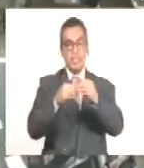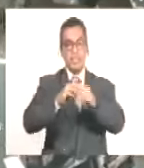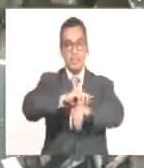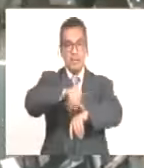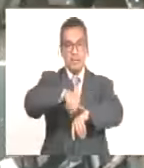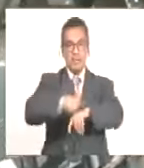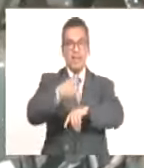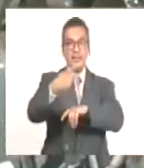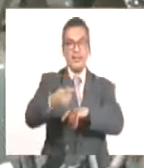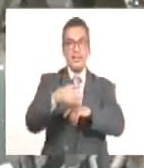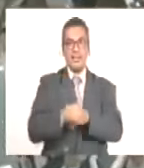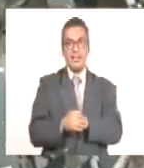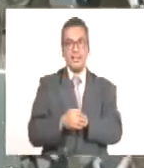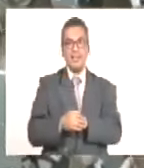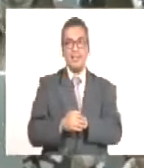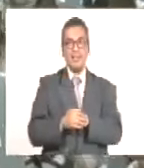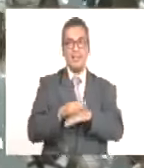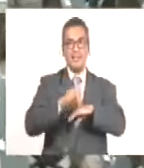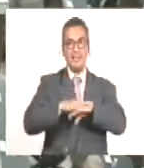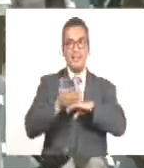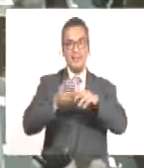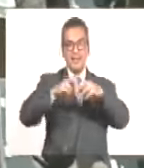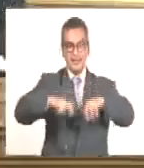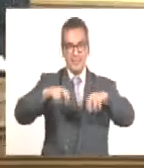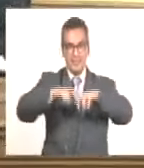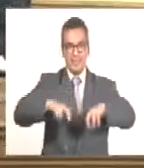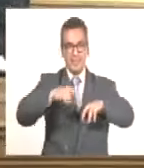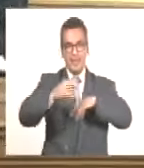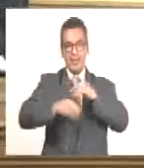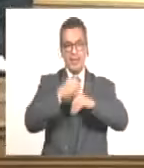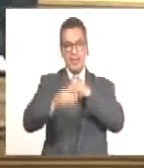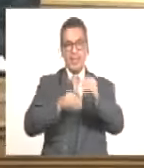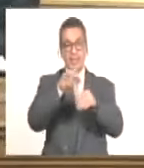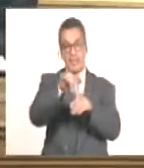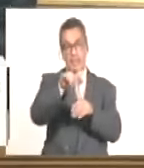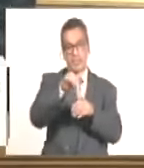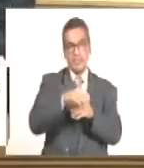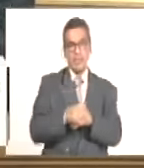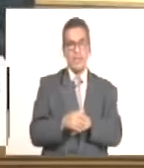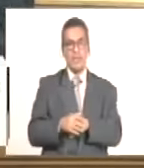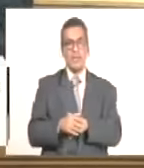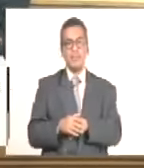diferido por revisiones que hacer en el mismo.